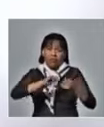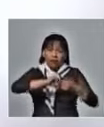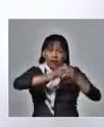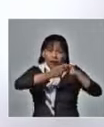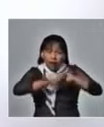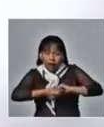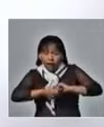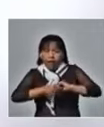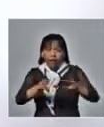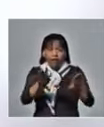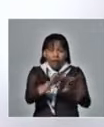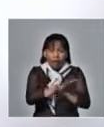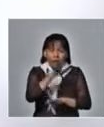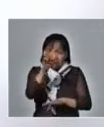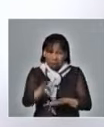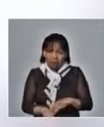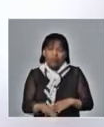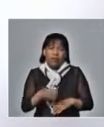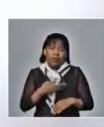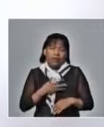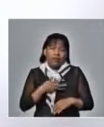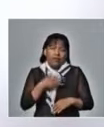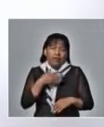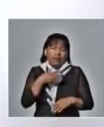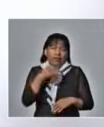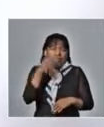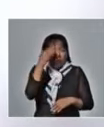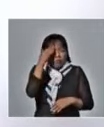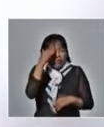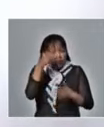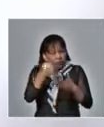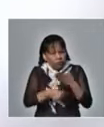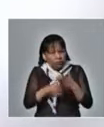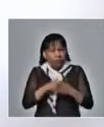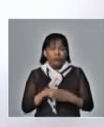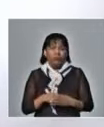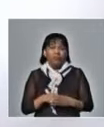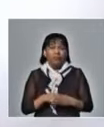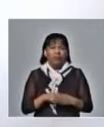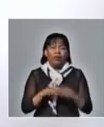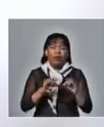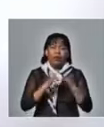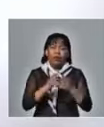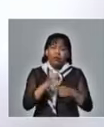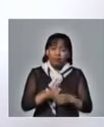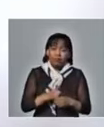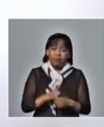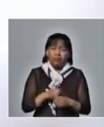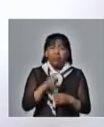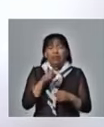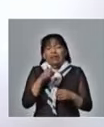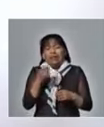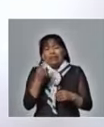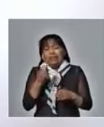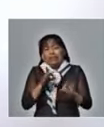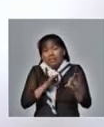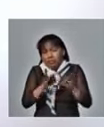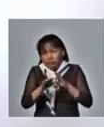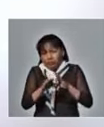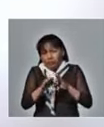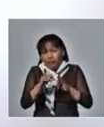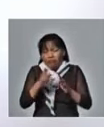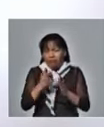cambio verdadero. Tengamos conciencia de ello. La sociedad reclama empleo, reclama